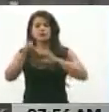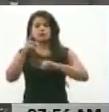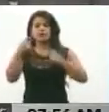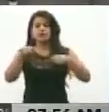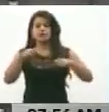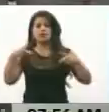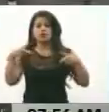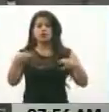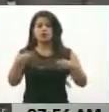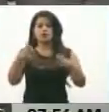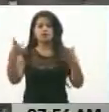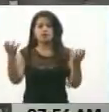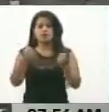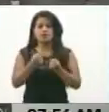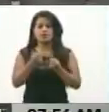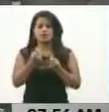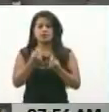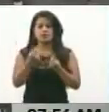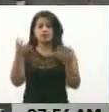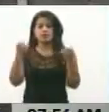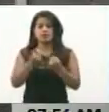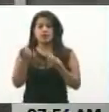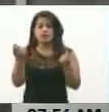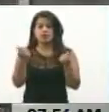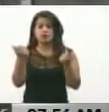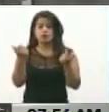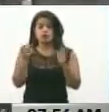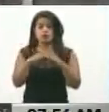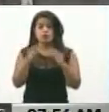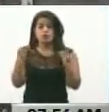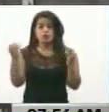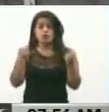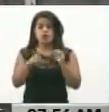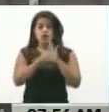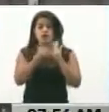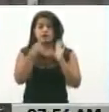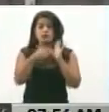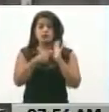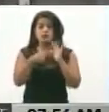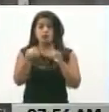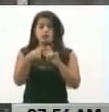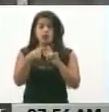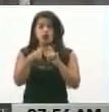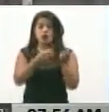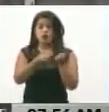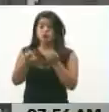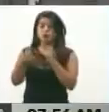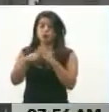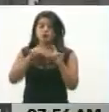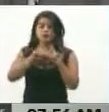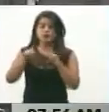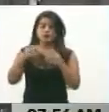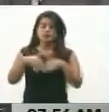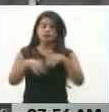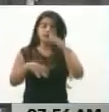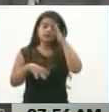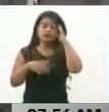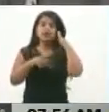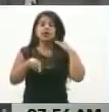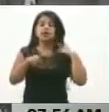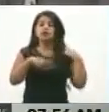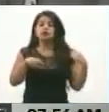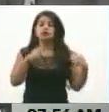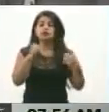fuente de ingreso, y nuestras fuentes de ingreso están establecidas en esas leyes y pechan a todas las empresas que lucran sobre